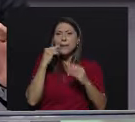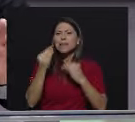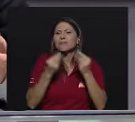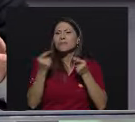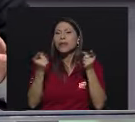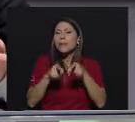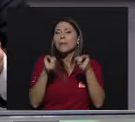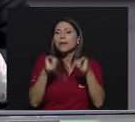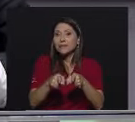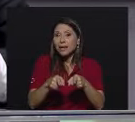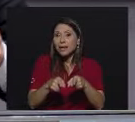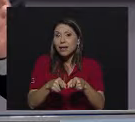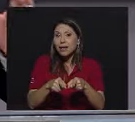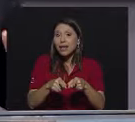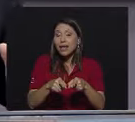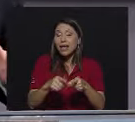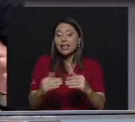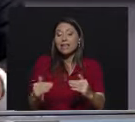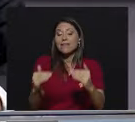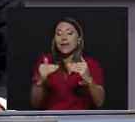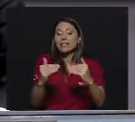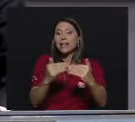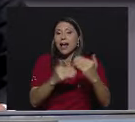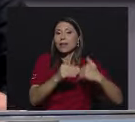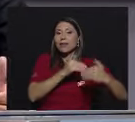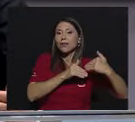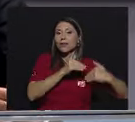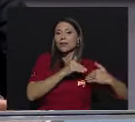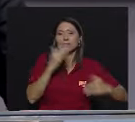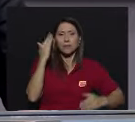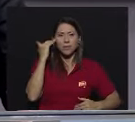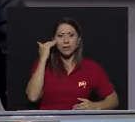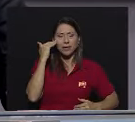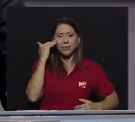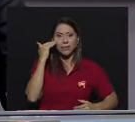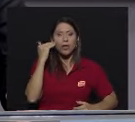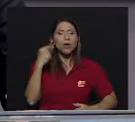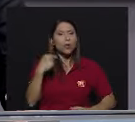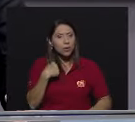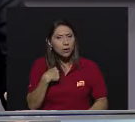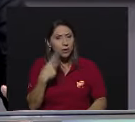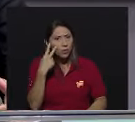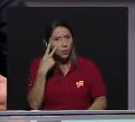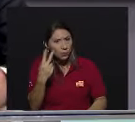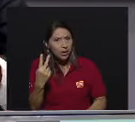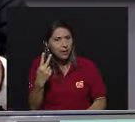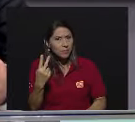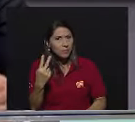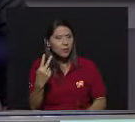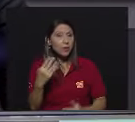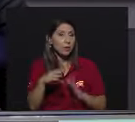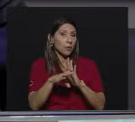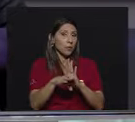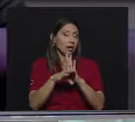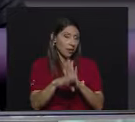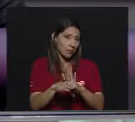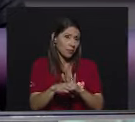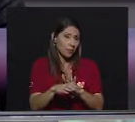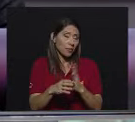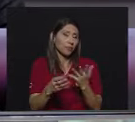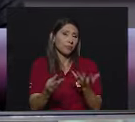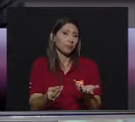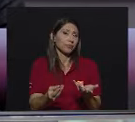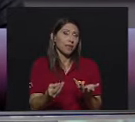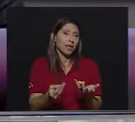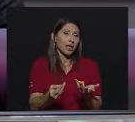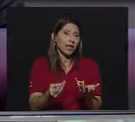pasa en ciclos, sí, claro, o niveles anteriores. Claro. ¿Por qué? Porque cuando uno ve incluso los niveles de logro en noveno